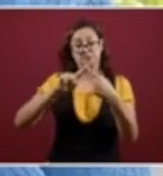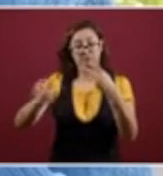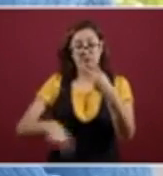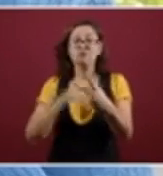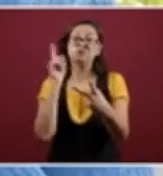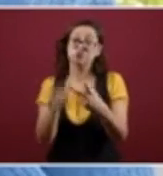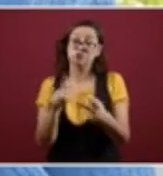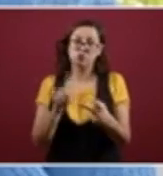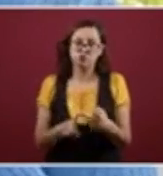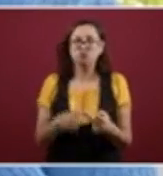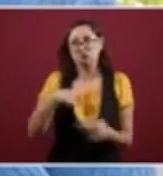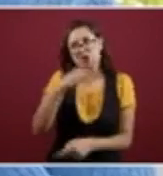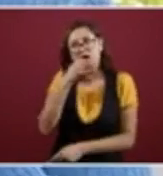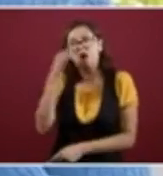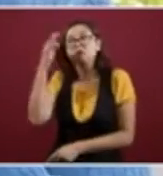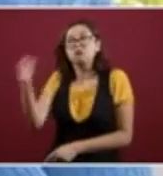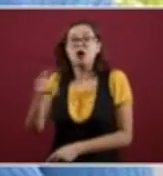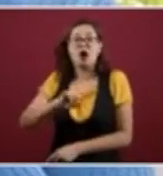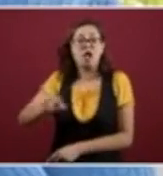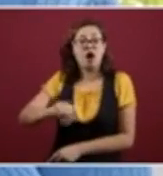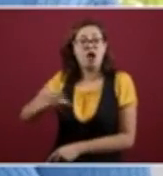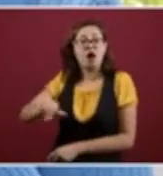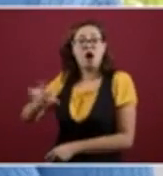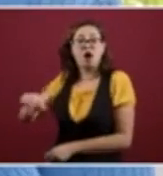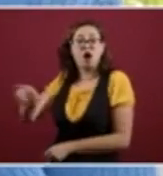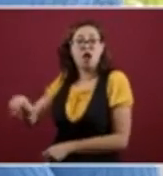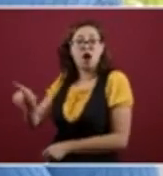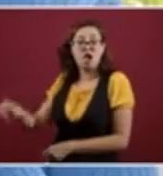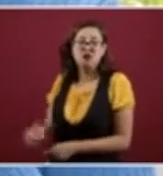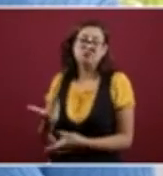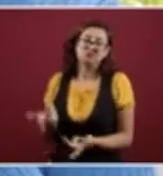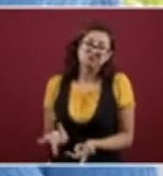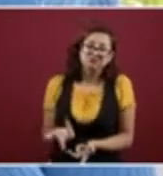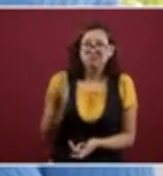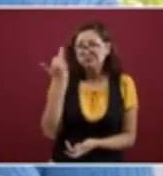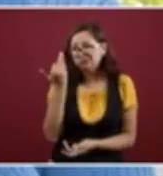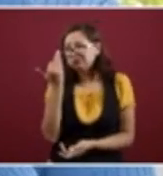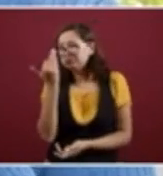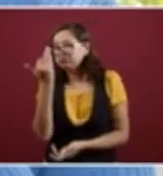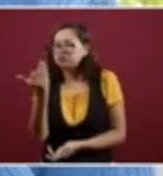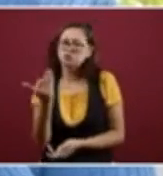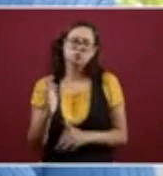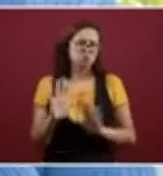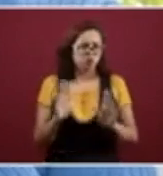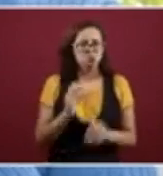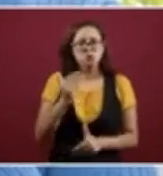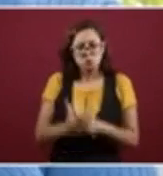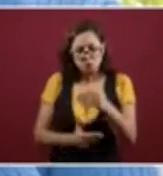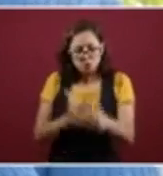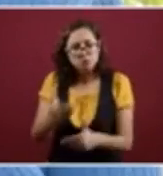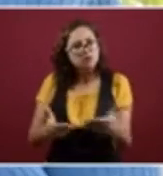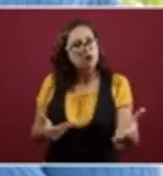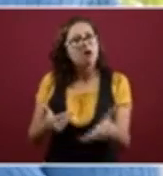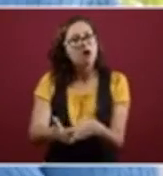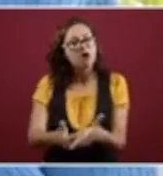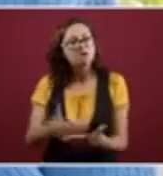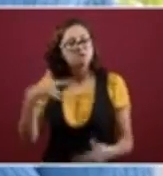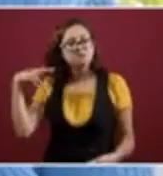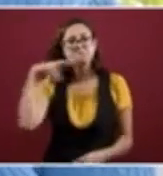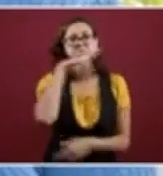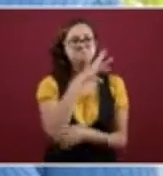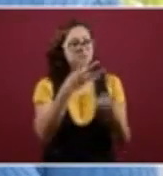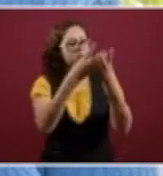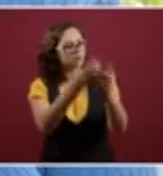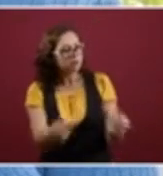el adecuado seguimiento al caso, que no se vuelva muy burocrático, que no lo hagan cansado, que yo vea que los pasos son a corto plazo hasta lograr